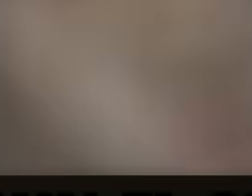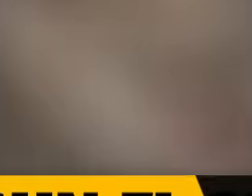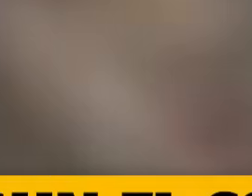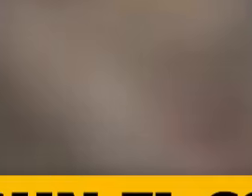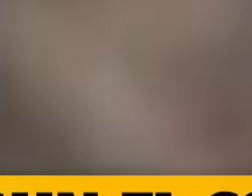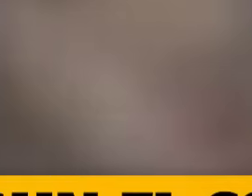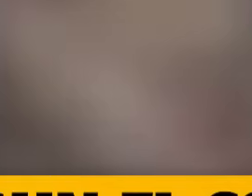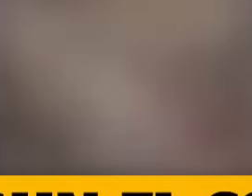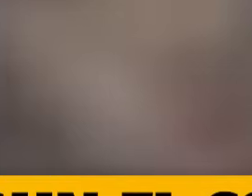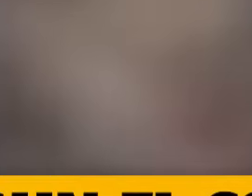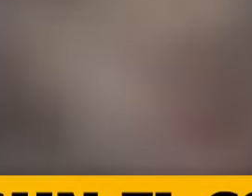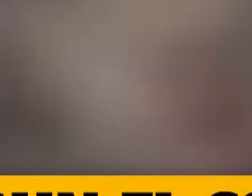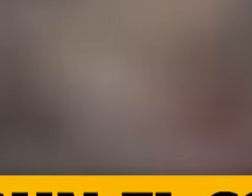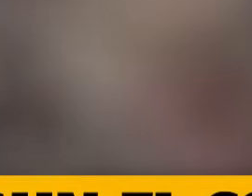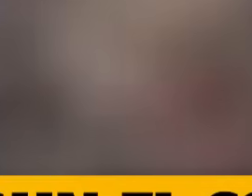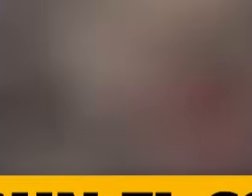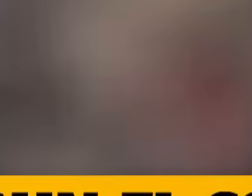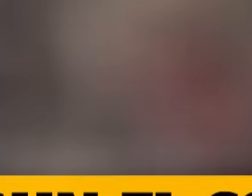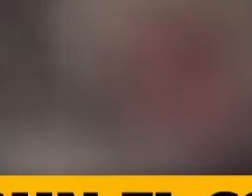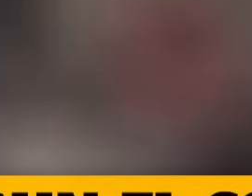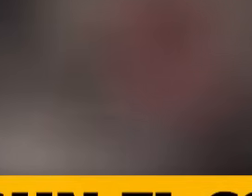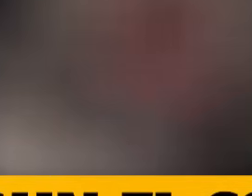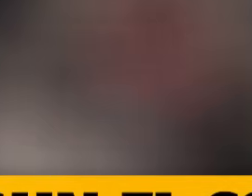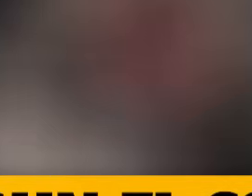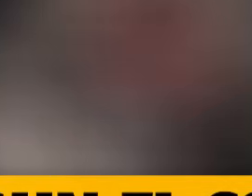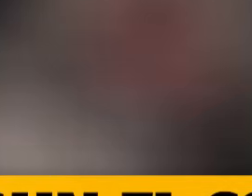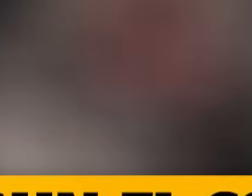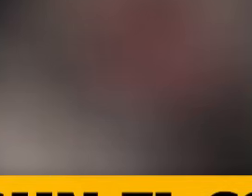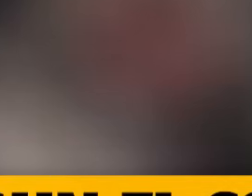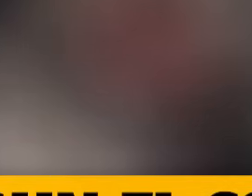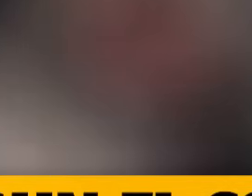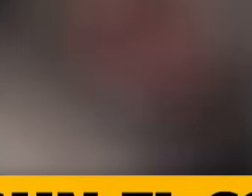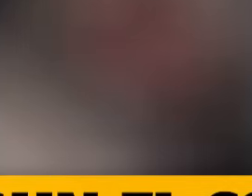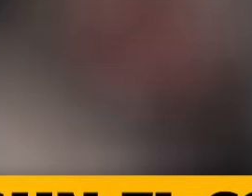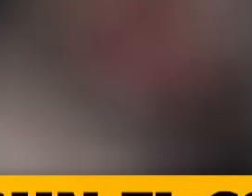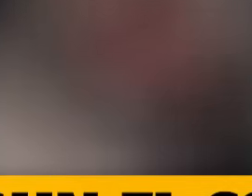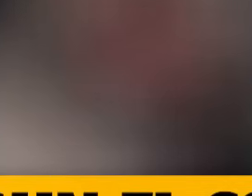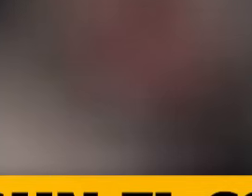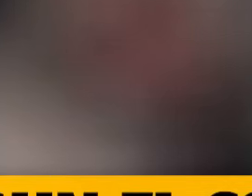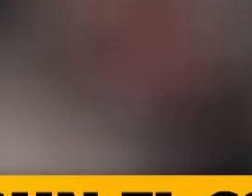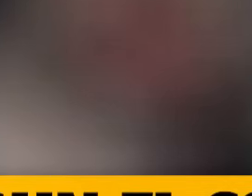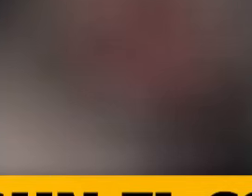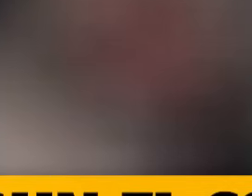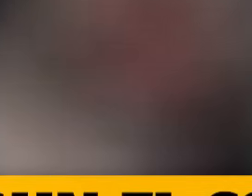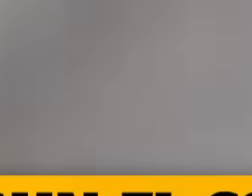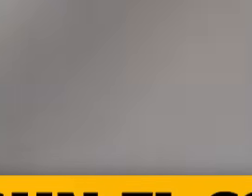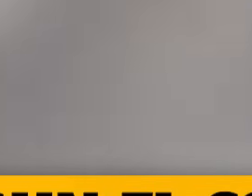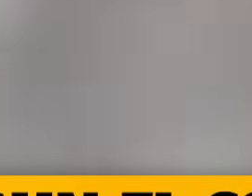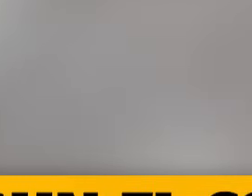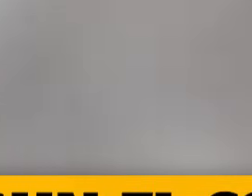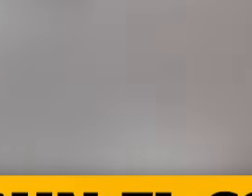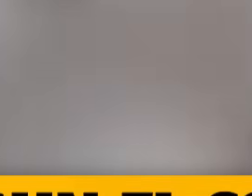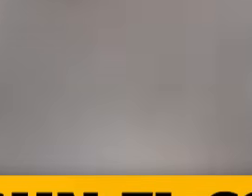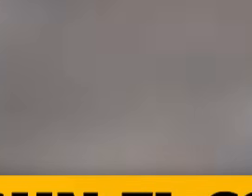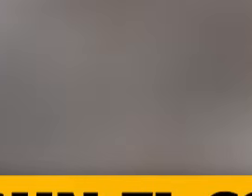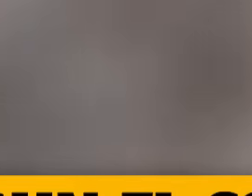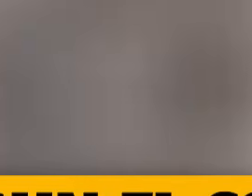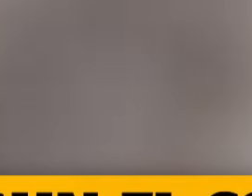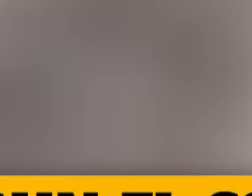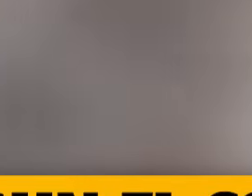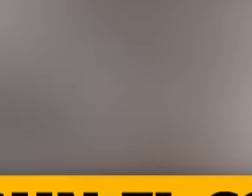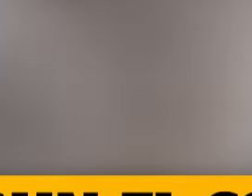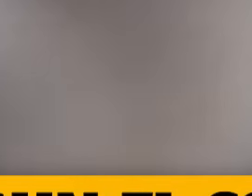Señores, a la verdad que este fin de semana fue un fin de semana difícil para muchas